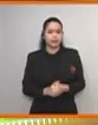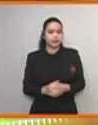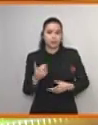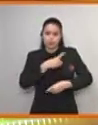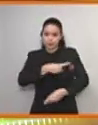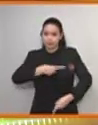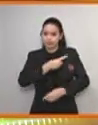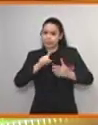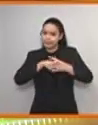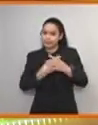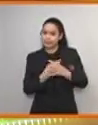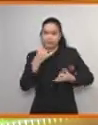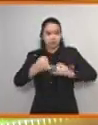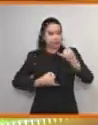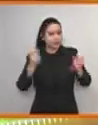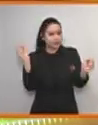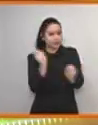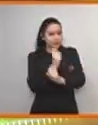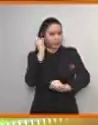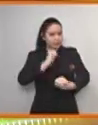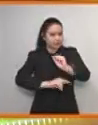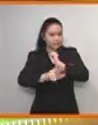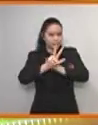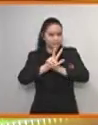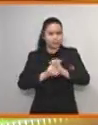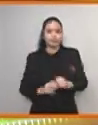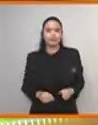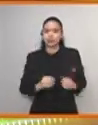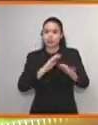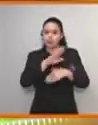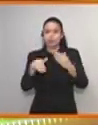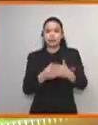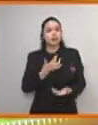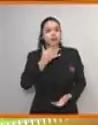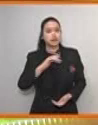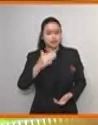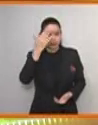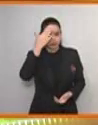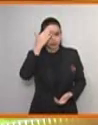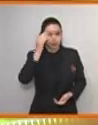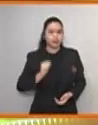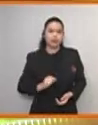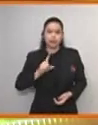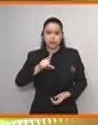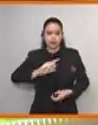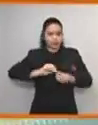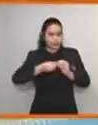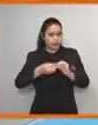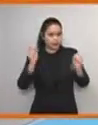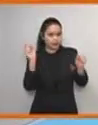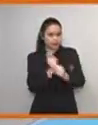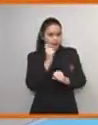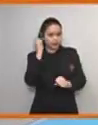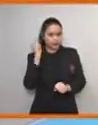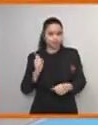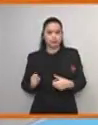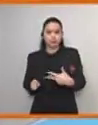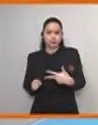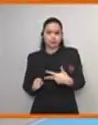diversión inicia pegando y ganando con pega 3 te deseo mucha suerte vamos a seleccionar el primer número